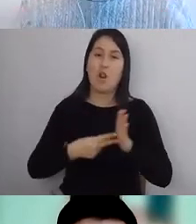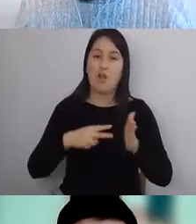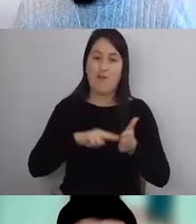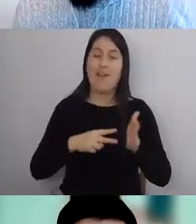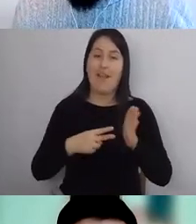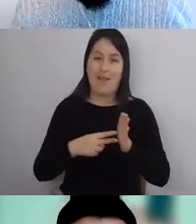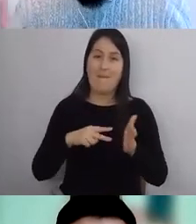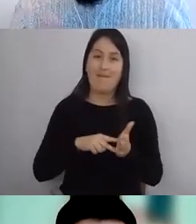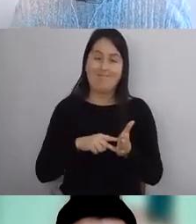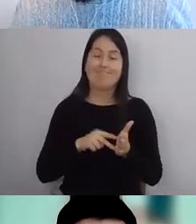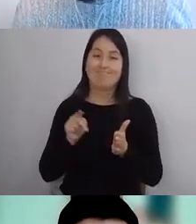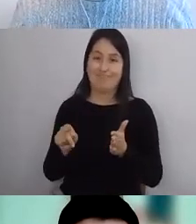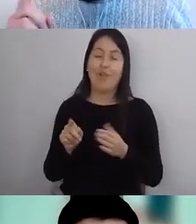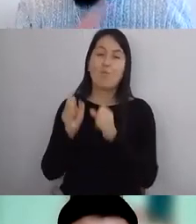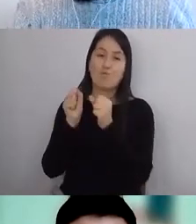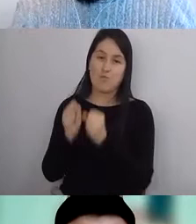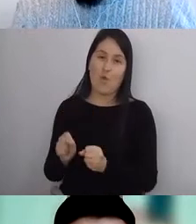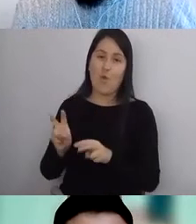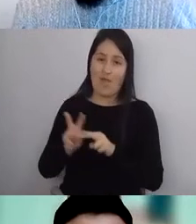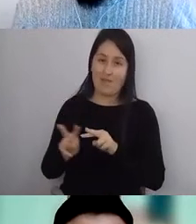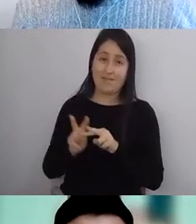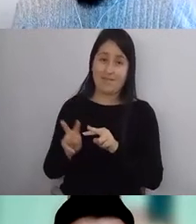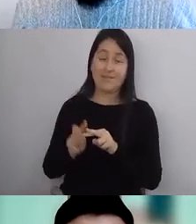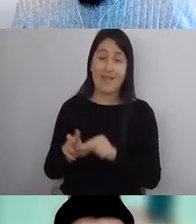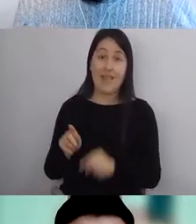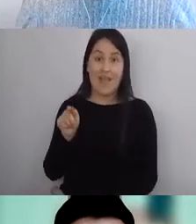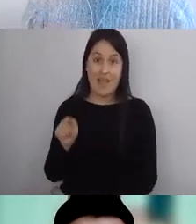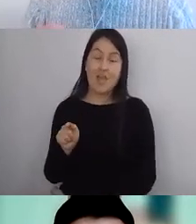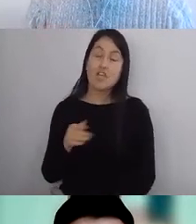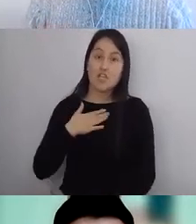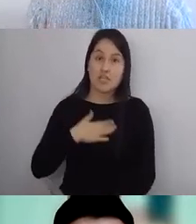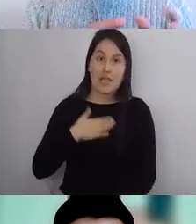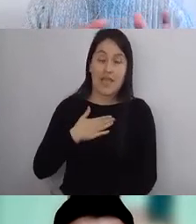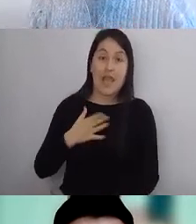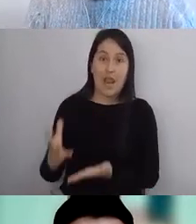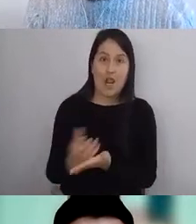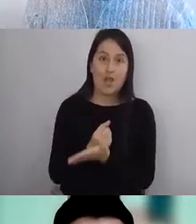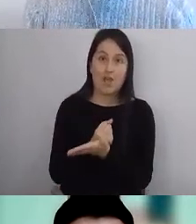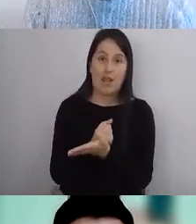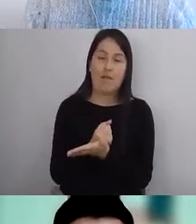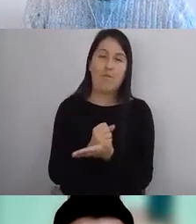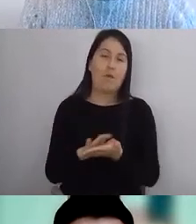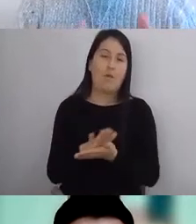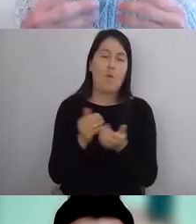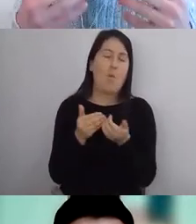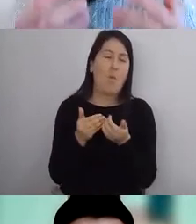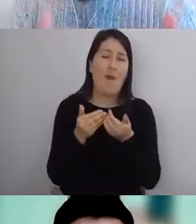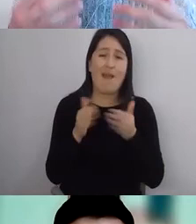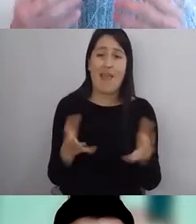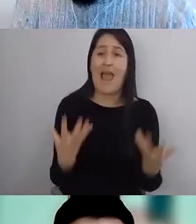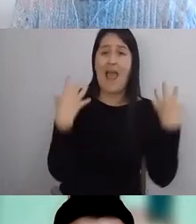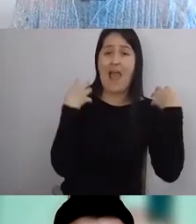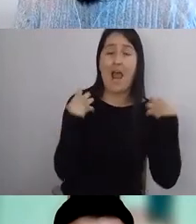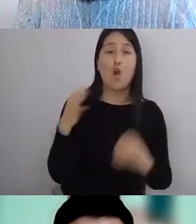solución de problemas, que es una competencia bastante buscada en el mercado laboral, que seamos capaces, independiente de las funciones y el cargo,